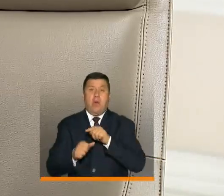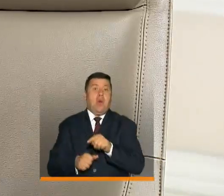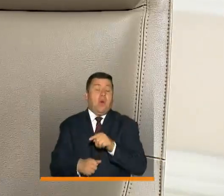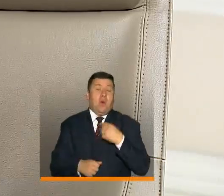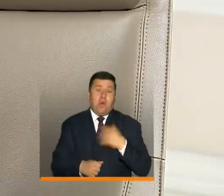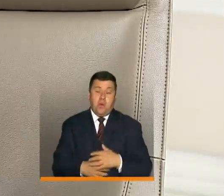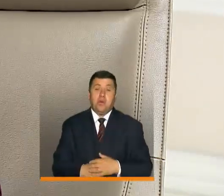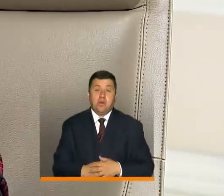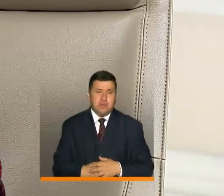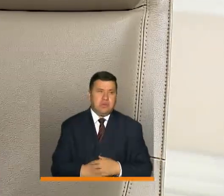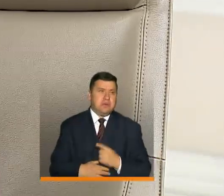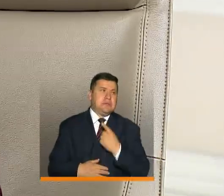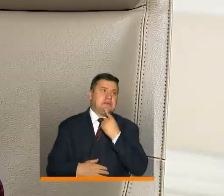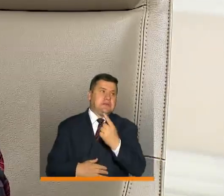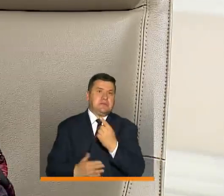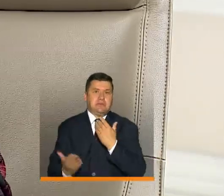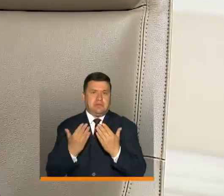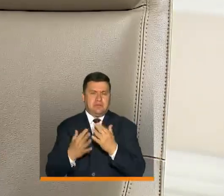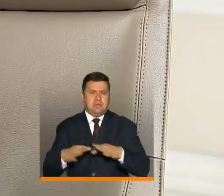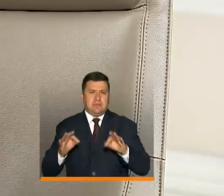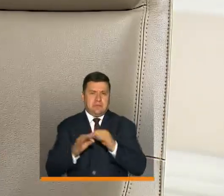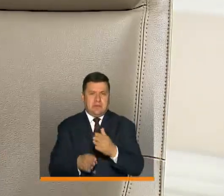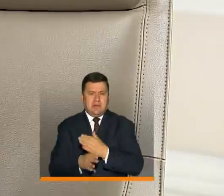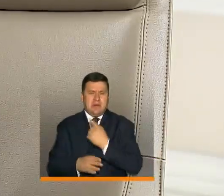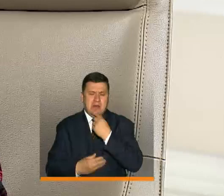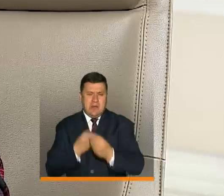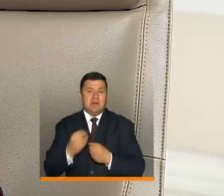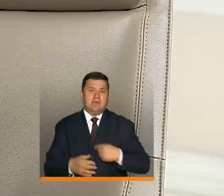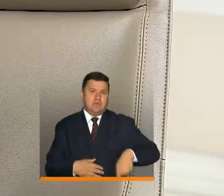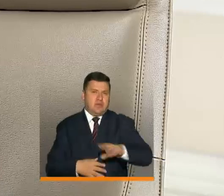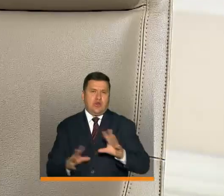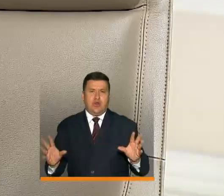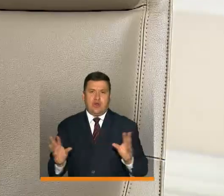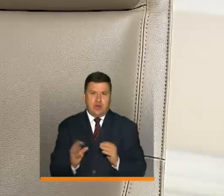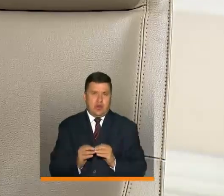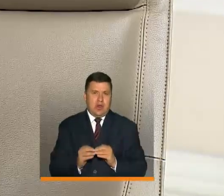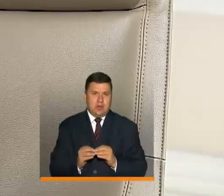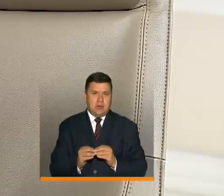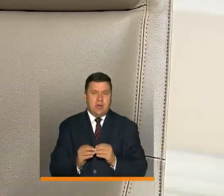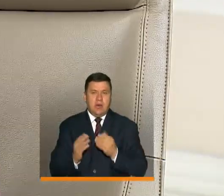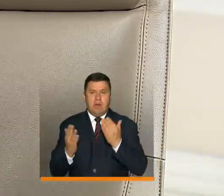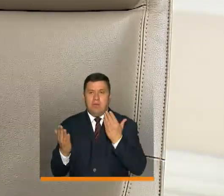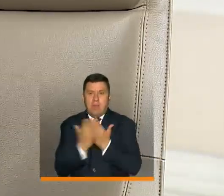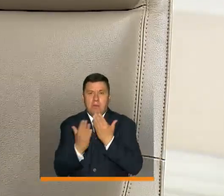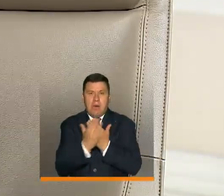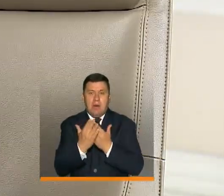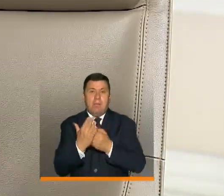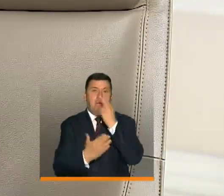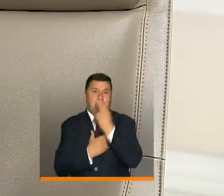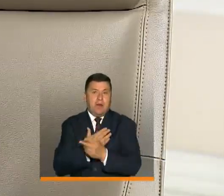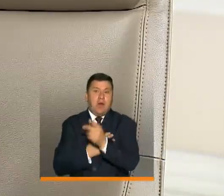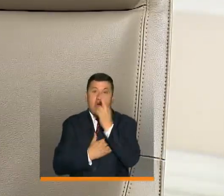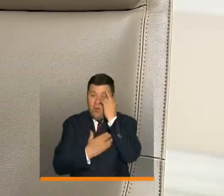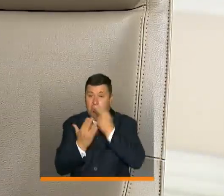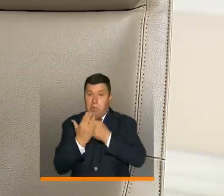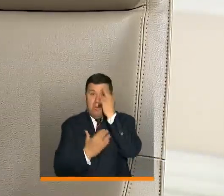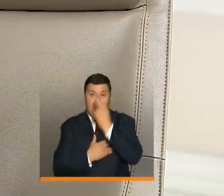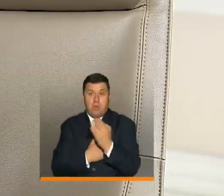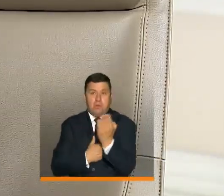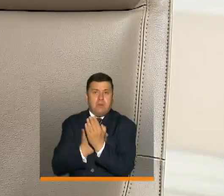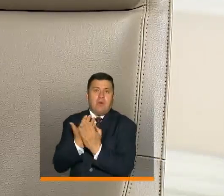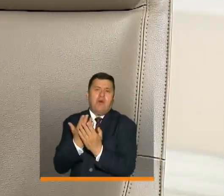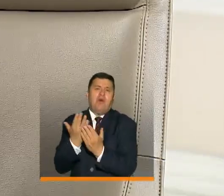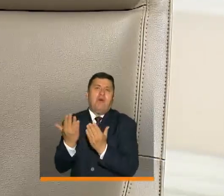una gran, digamos, diferencia frente a lo anterior que hemos hecho, y es que son totalmente multimodales. Dentro de esos proyectos obviamente están